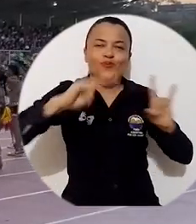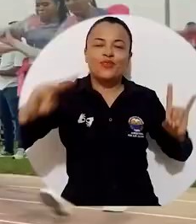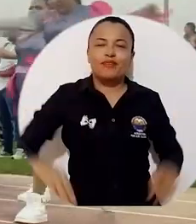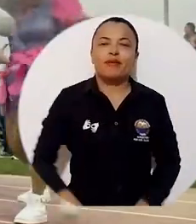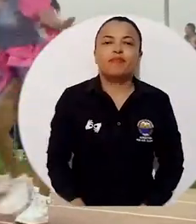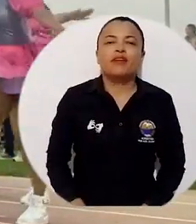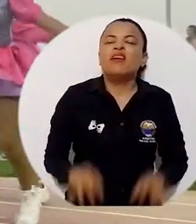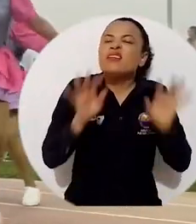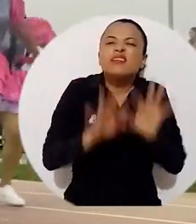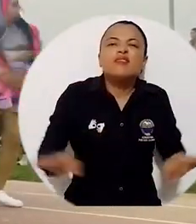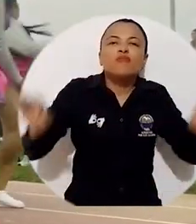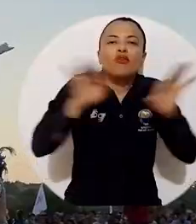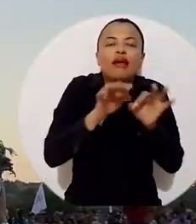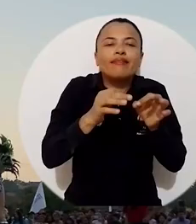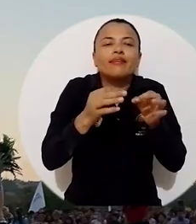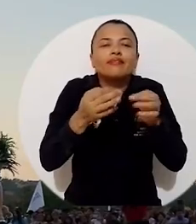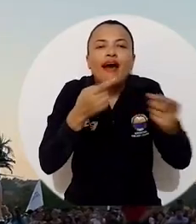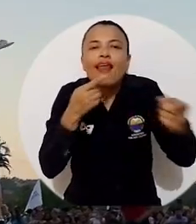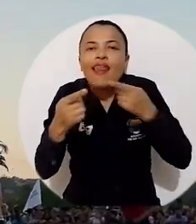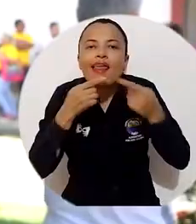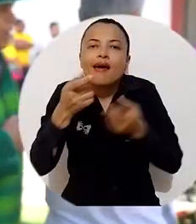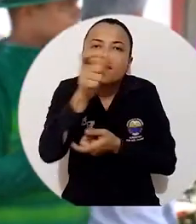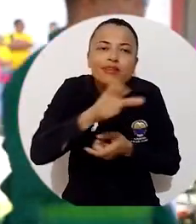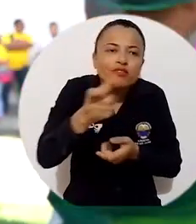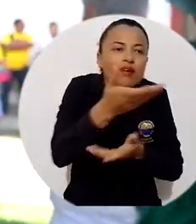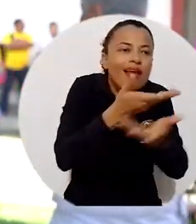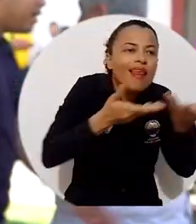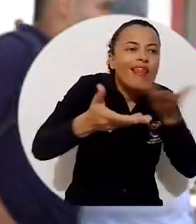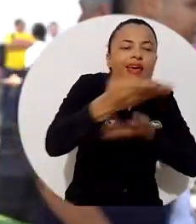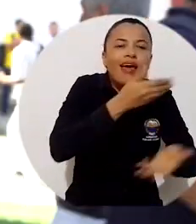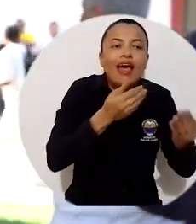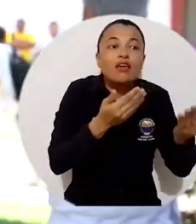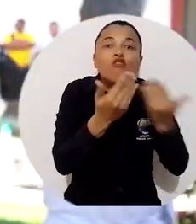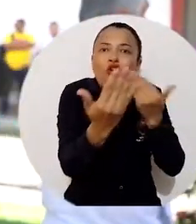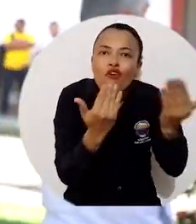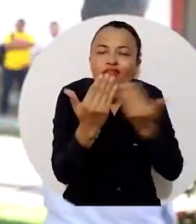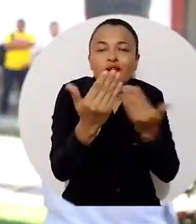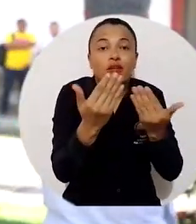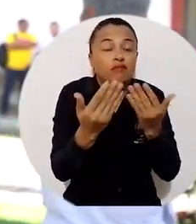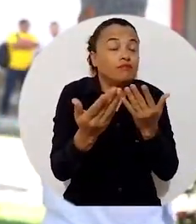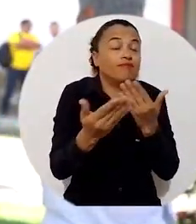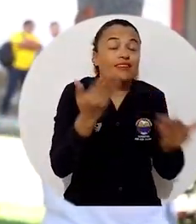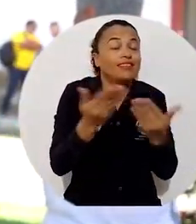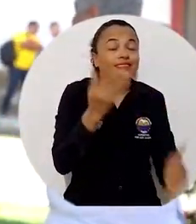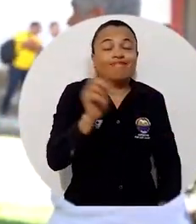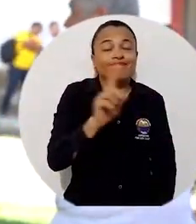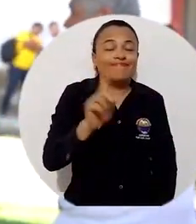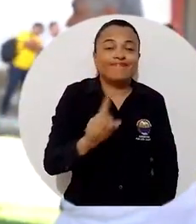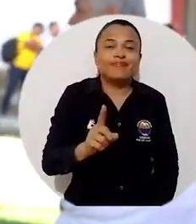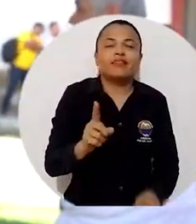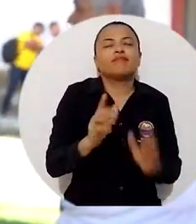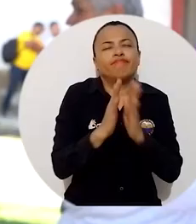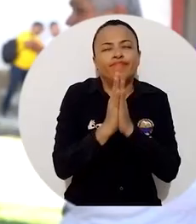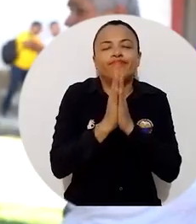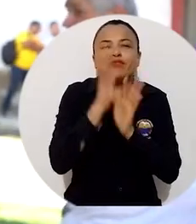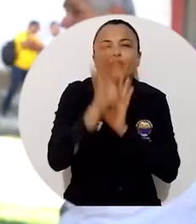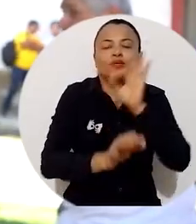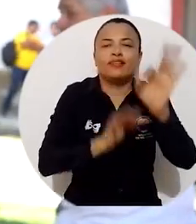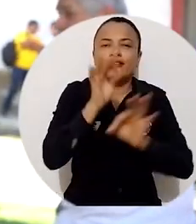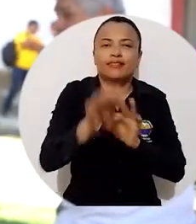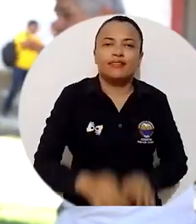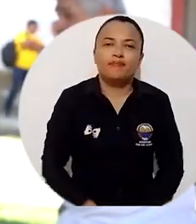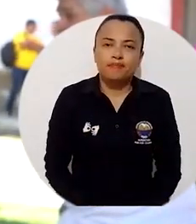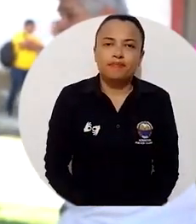más importante es hablar con los otros y confiar en nosotros, aunque yo sé que no es fácil,